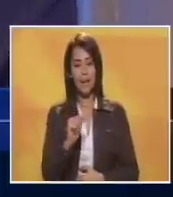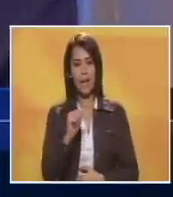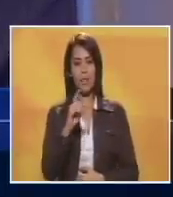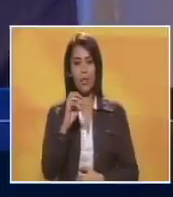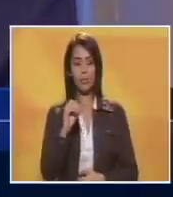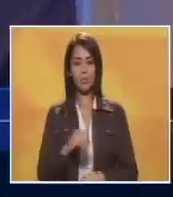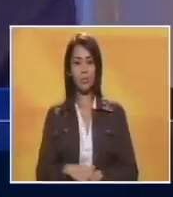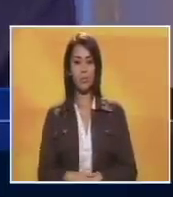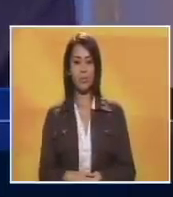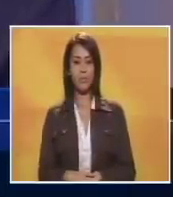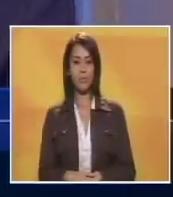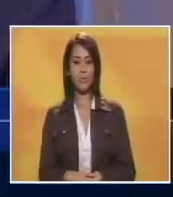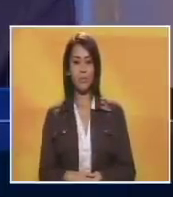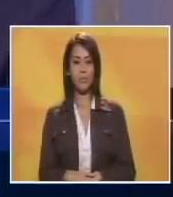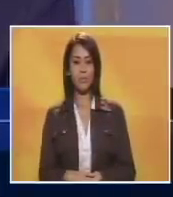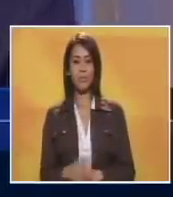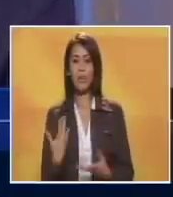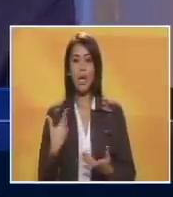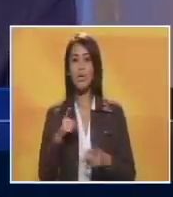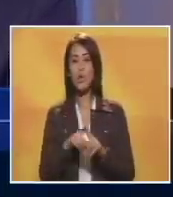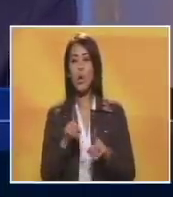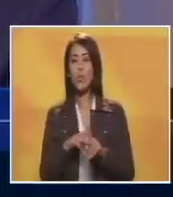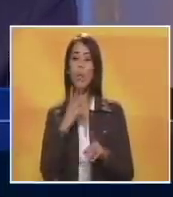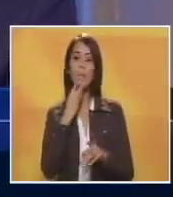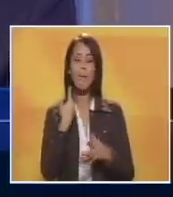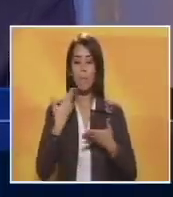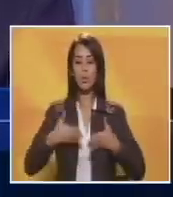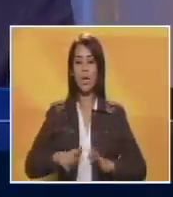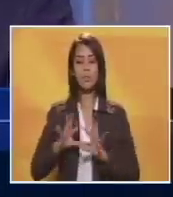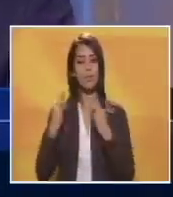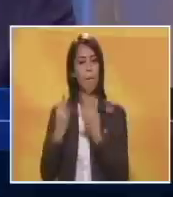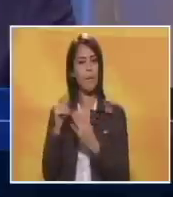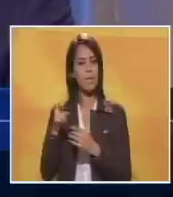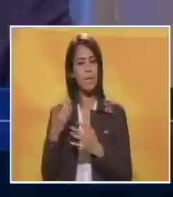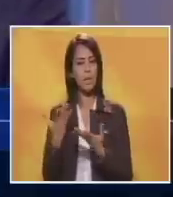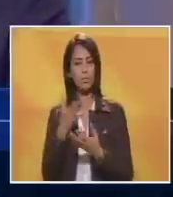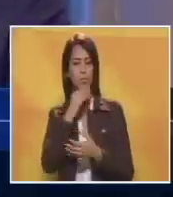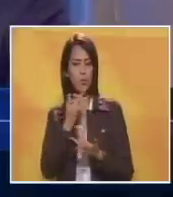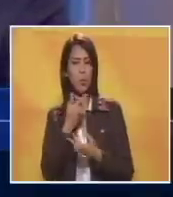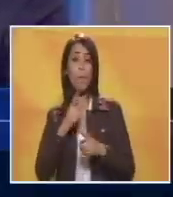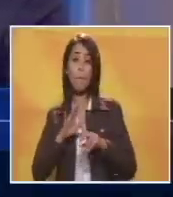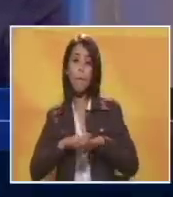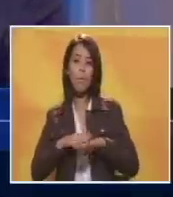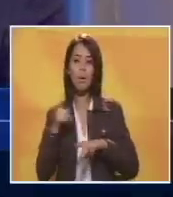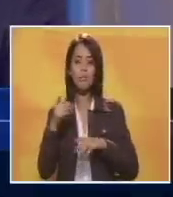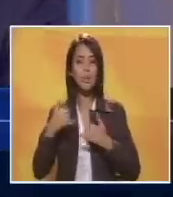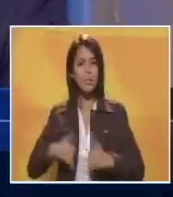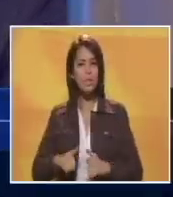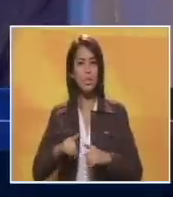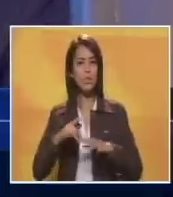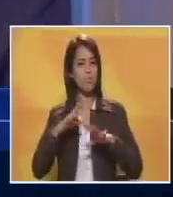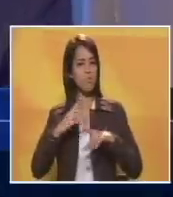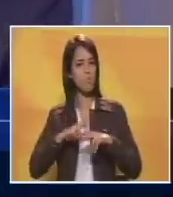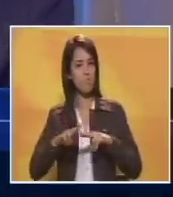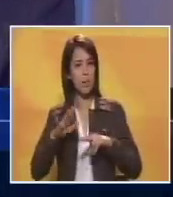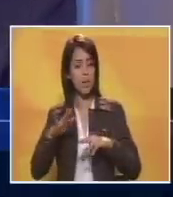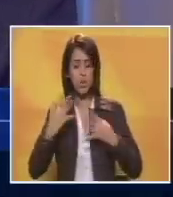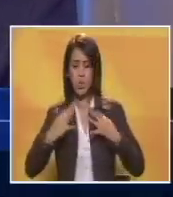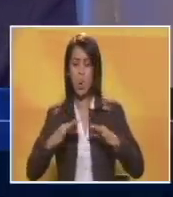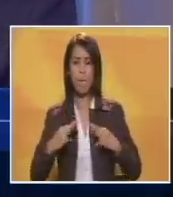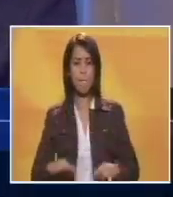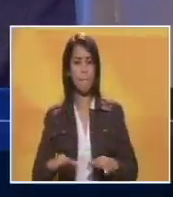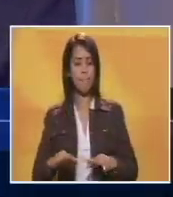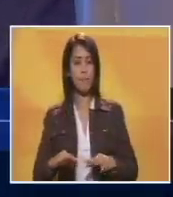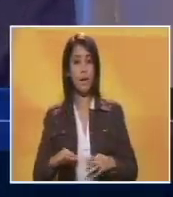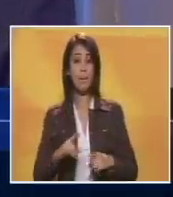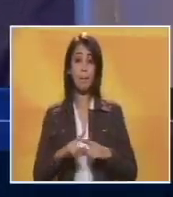un desorden no hereditario, porque en el caso de ellos tienen otro hijo que es un hijo totalmente normal. Es una